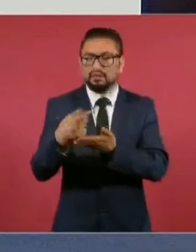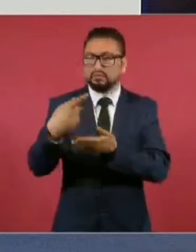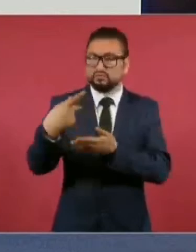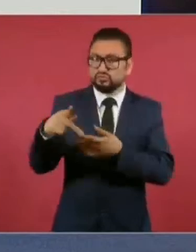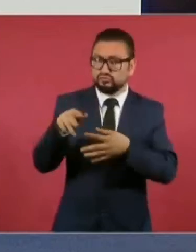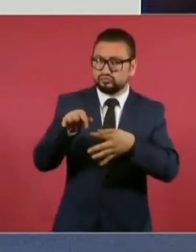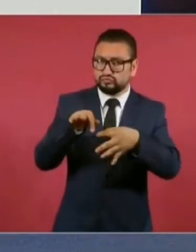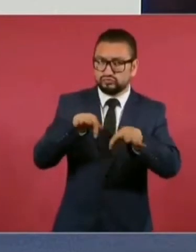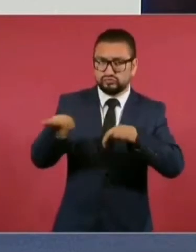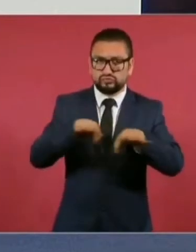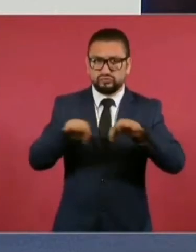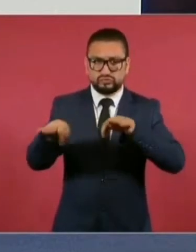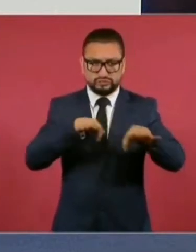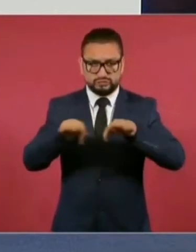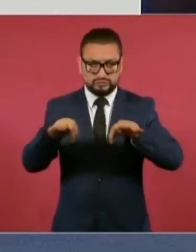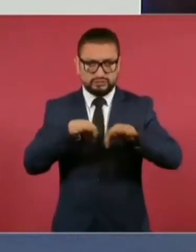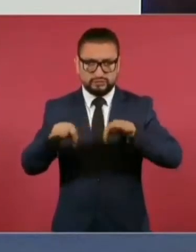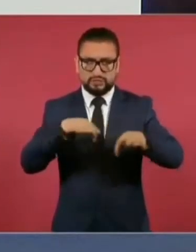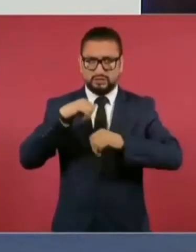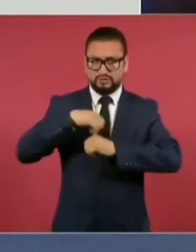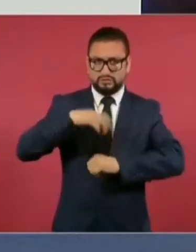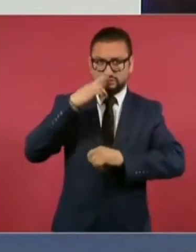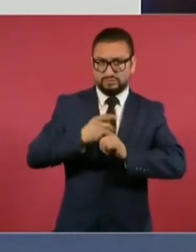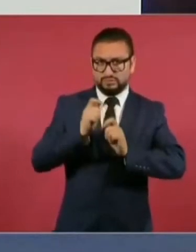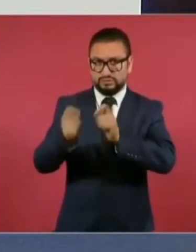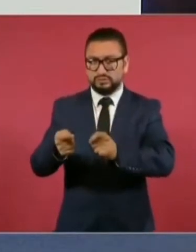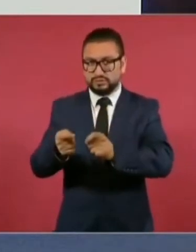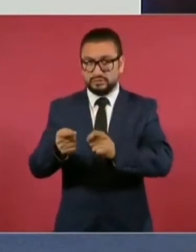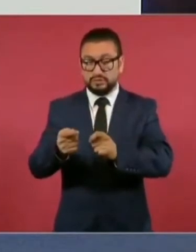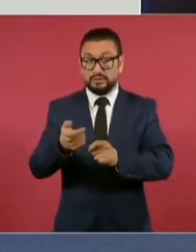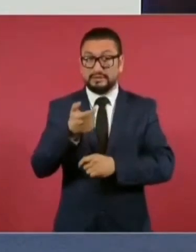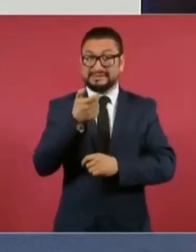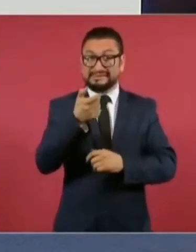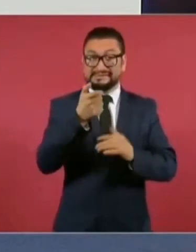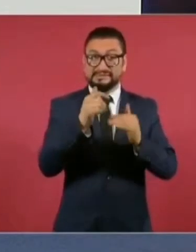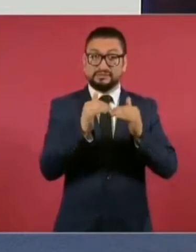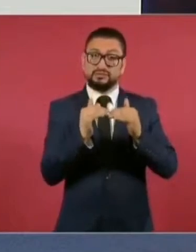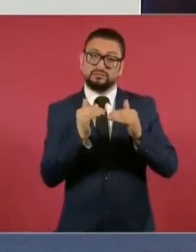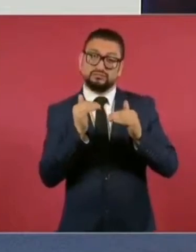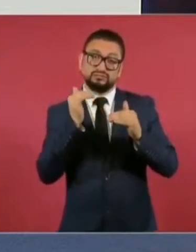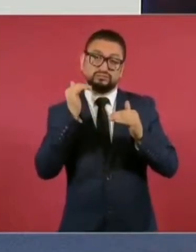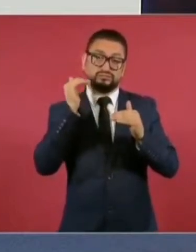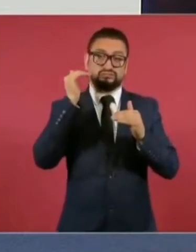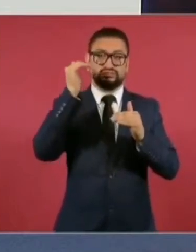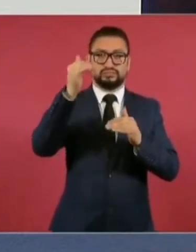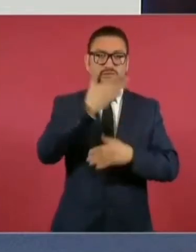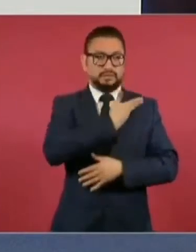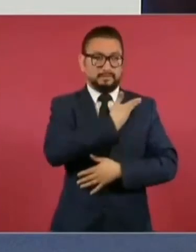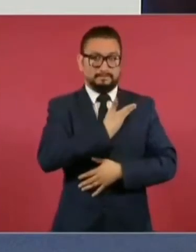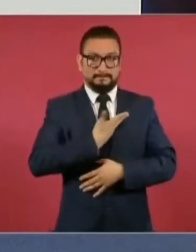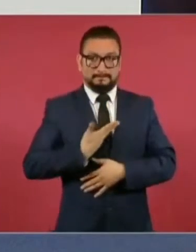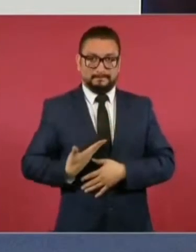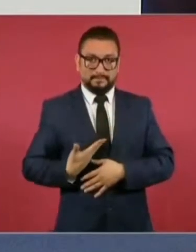desempeño de su función, empleo, cargo o comisión mayor a la establecida por el presidente de la República en